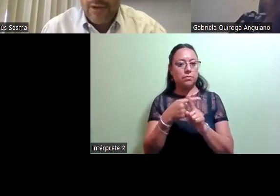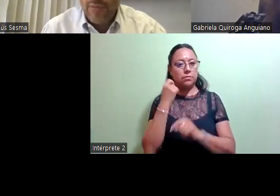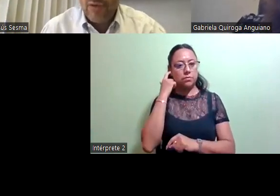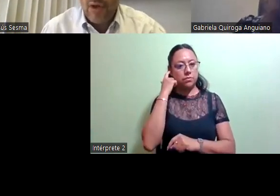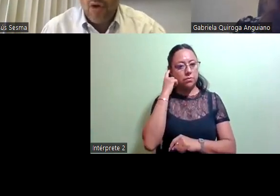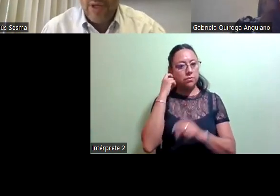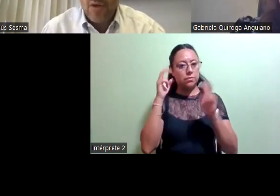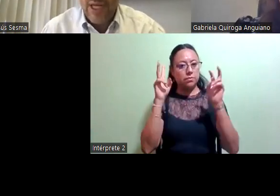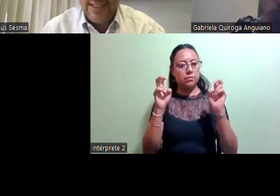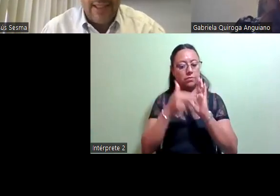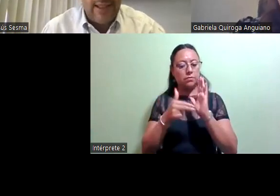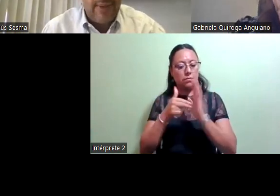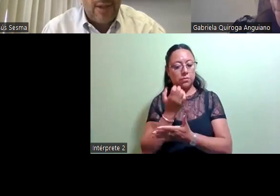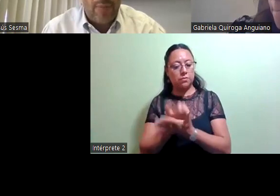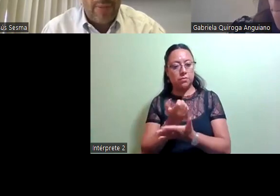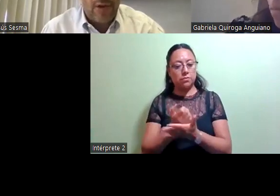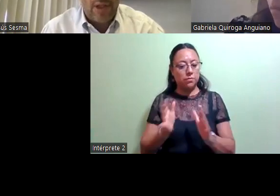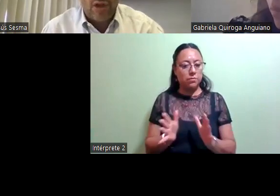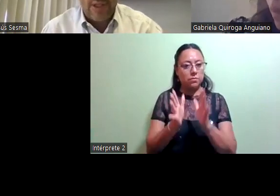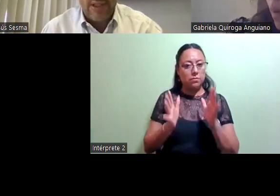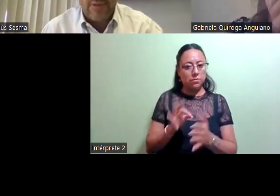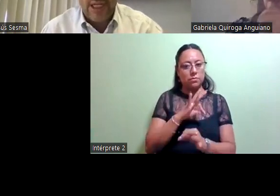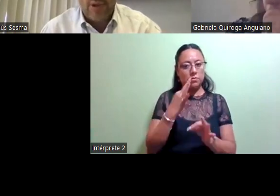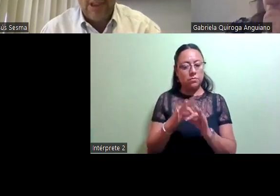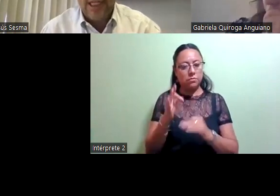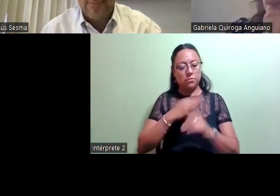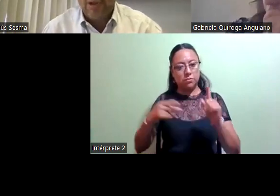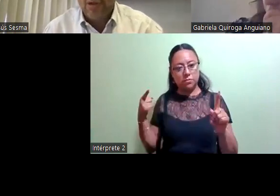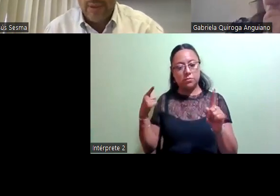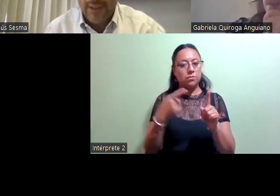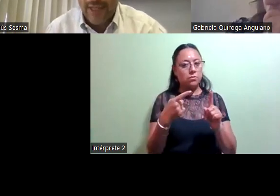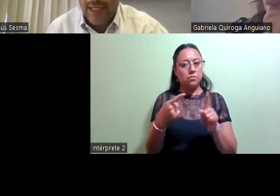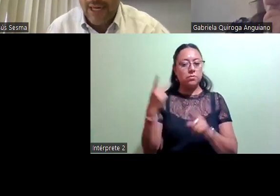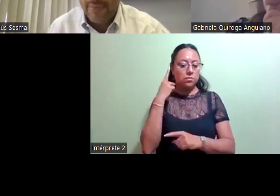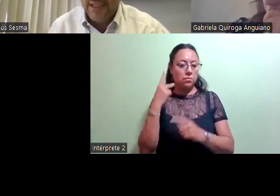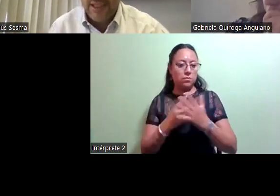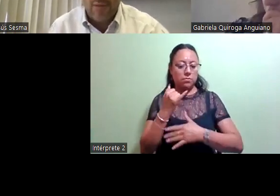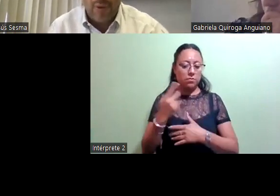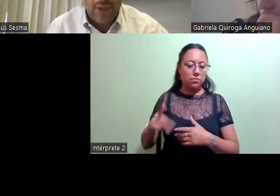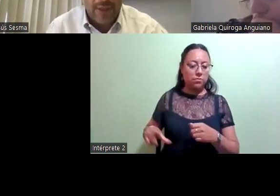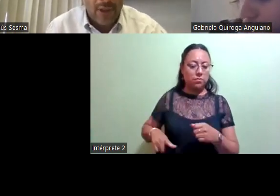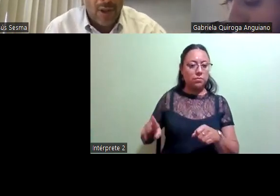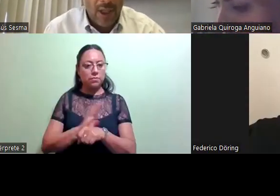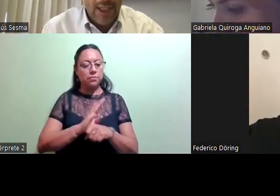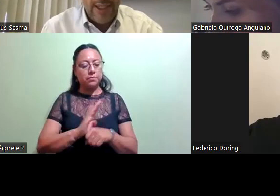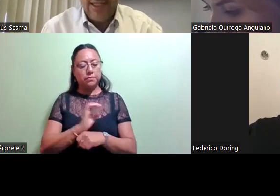materia de instrumentos económicos que incentiven el cumplimiento de los objetivos de las políticas de protección y bienestar animal presentado